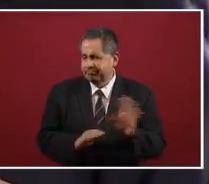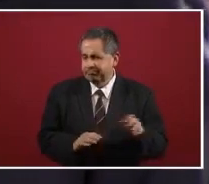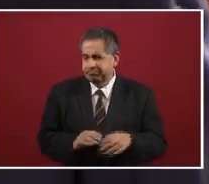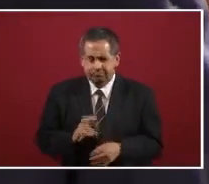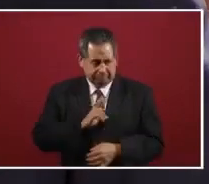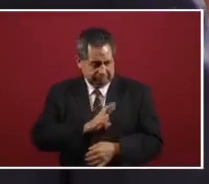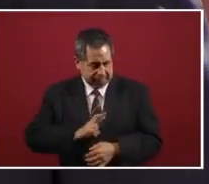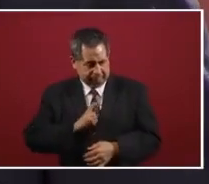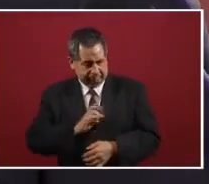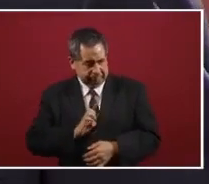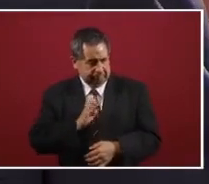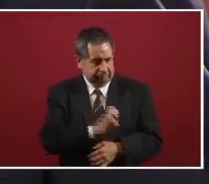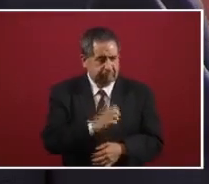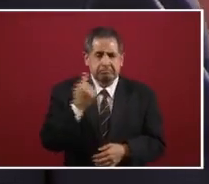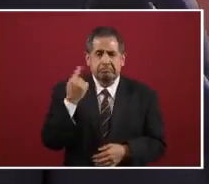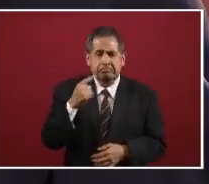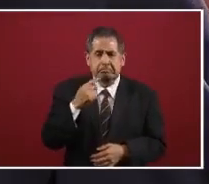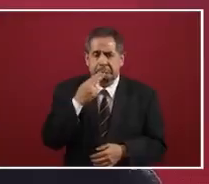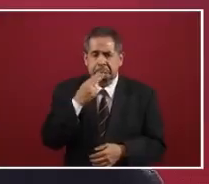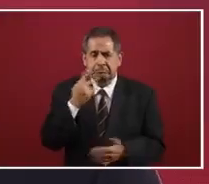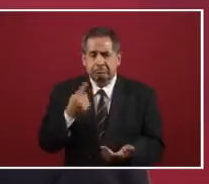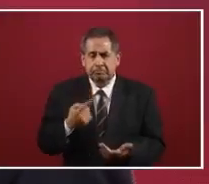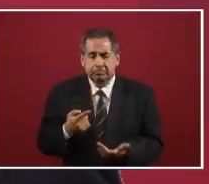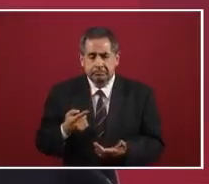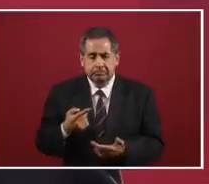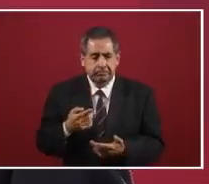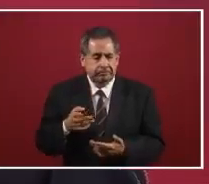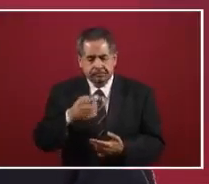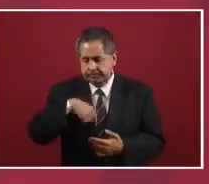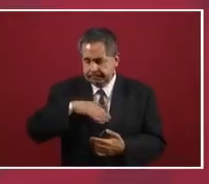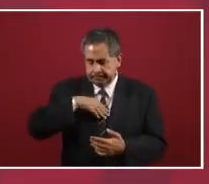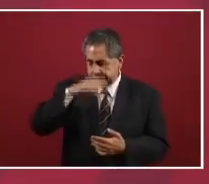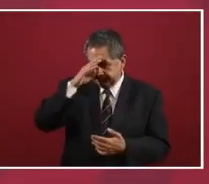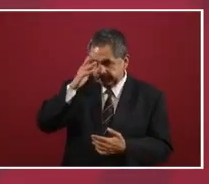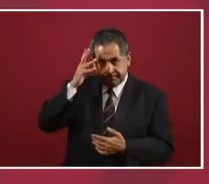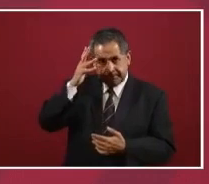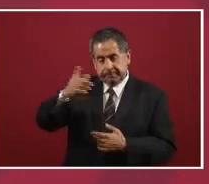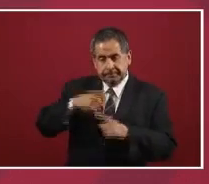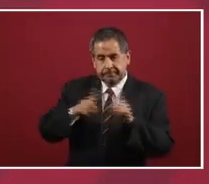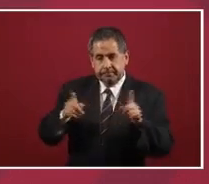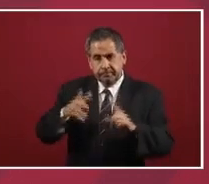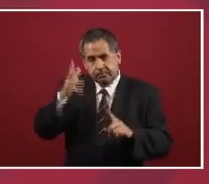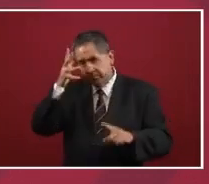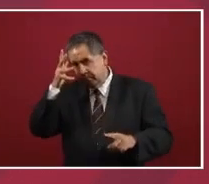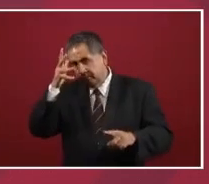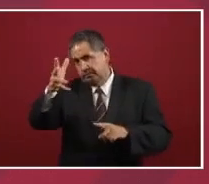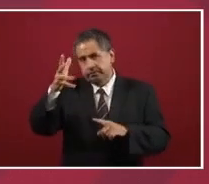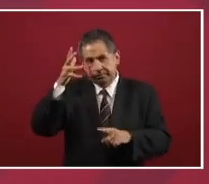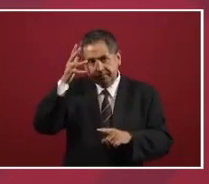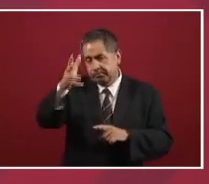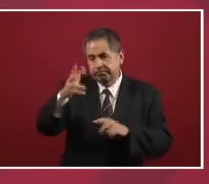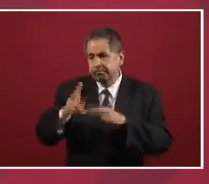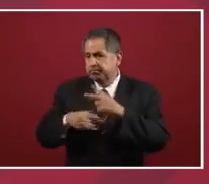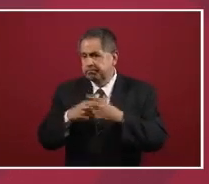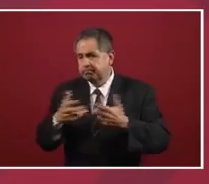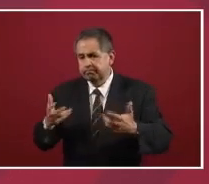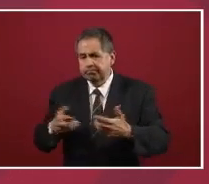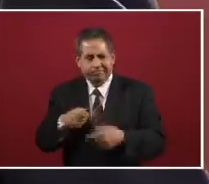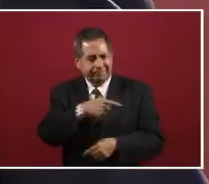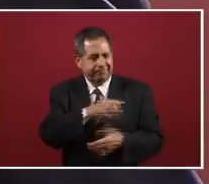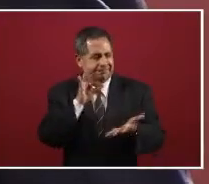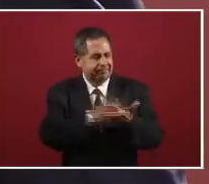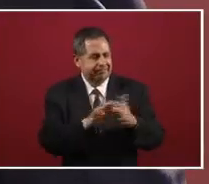resuelve nada. Lo que estamos pensando es, a ver, veamos hacia adelante, punto